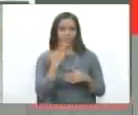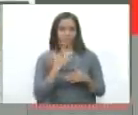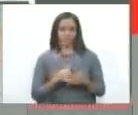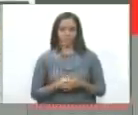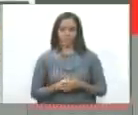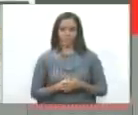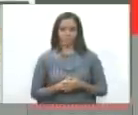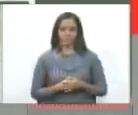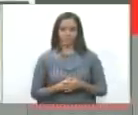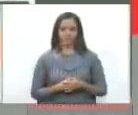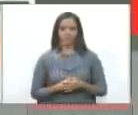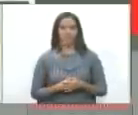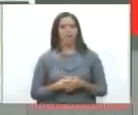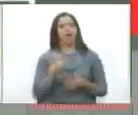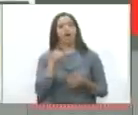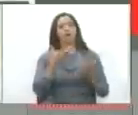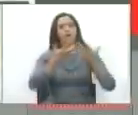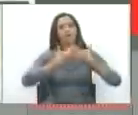fuimos por ejemplo